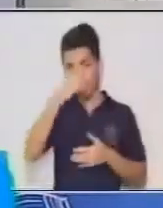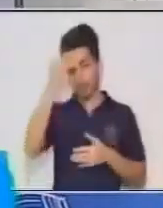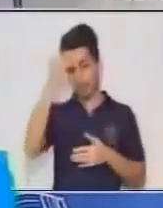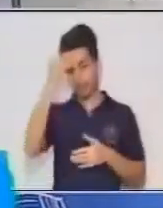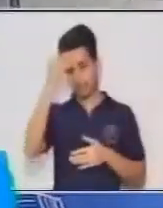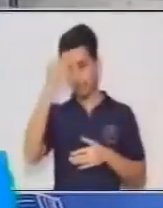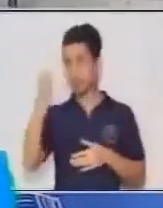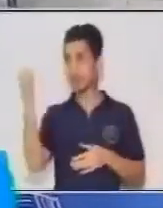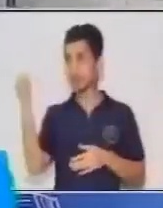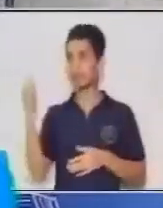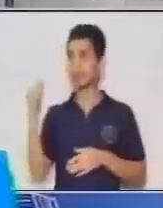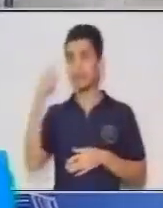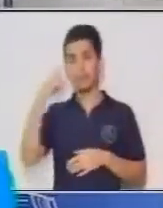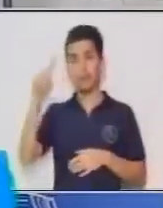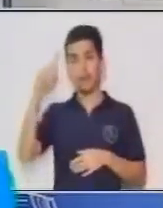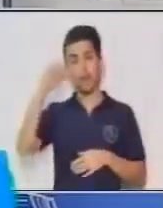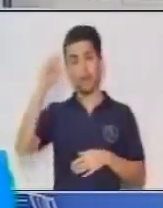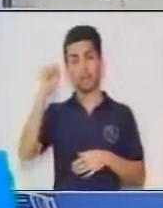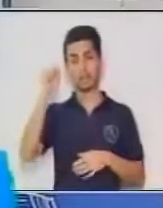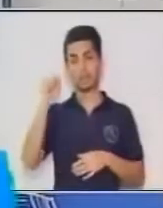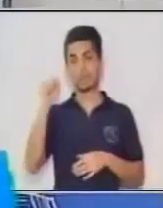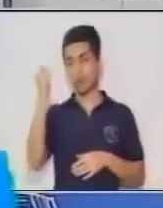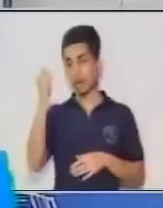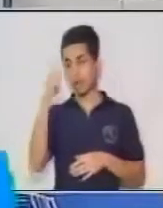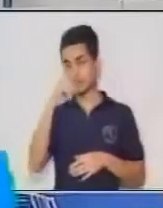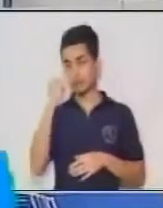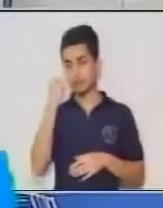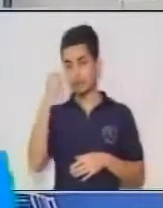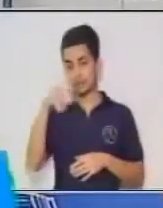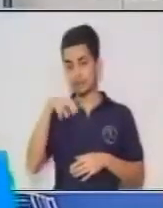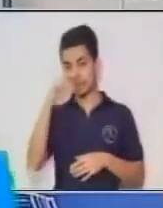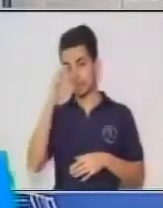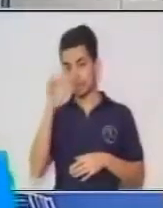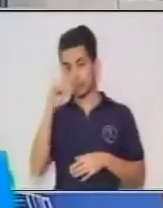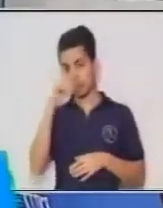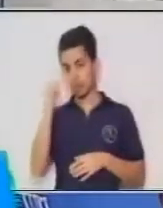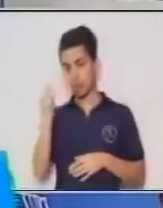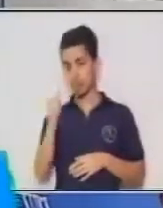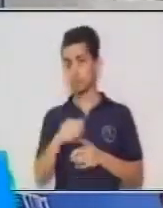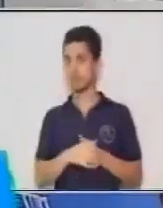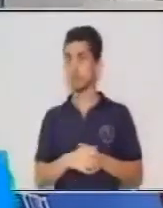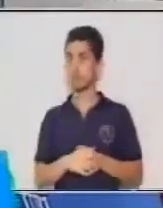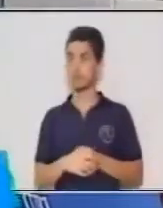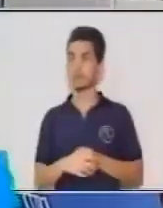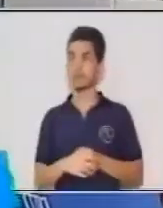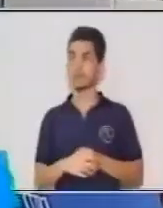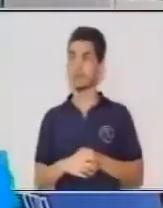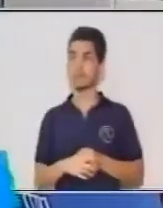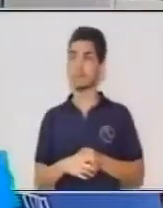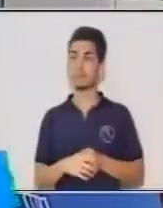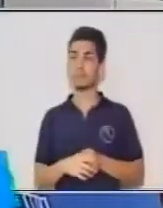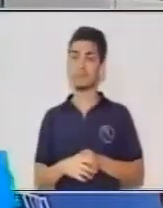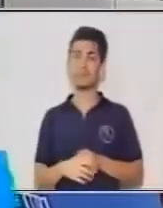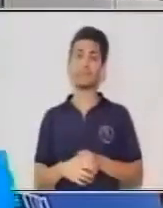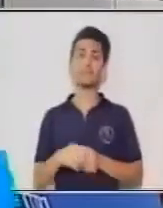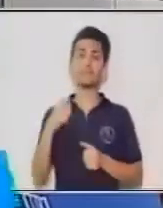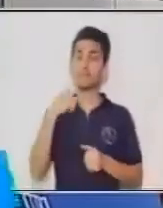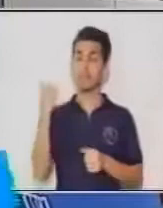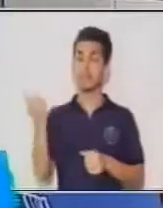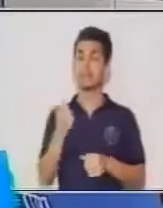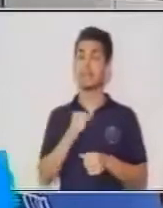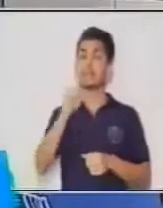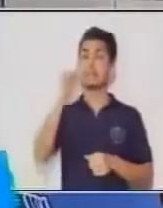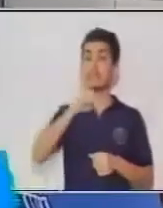las asíntotas, para determinar asíntotas. Y entonces aquí nos dice, si el numerador